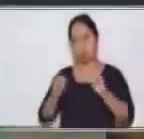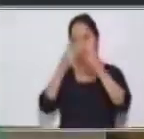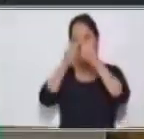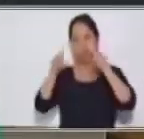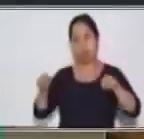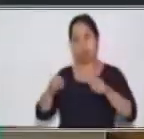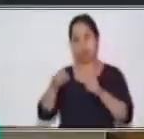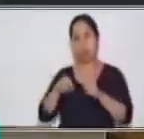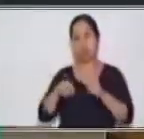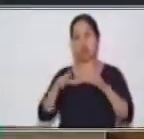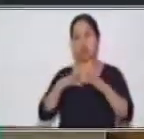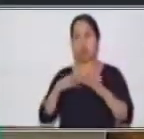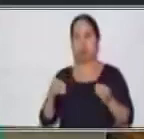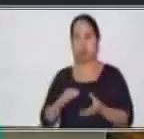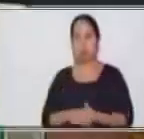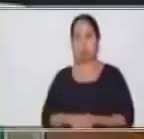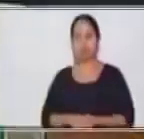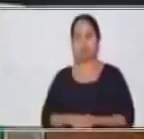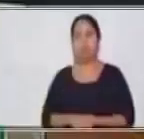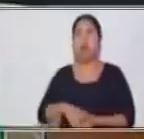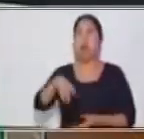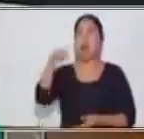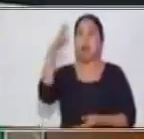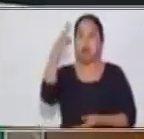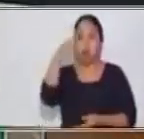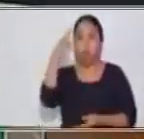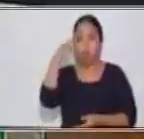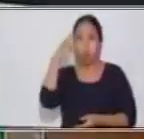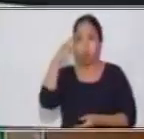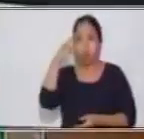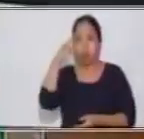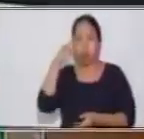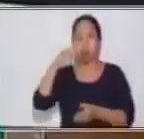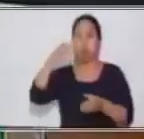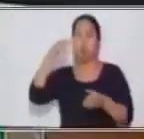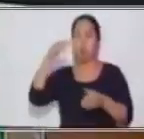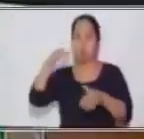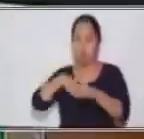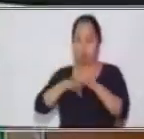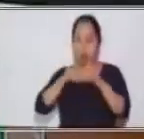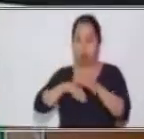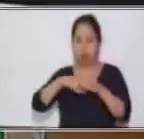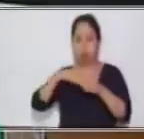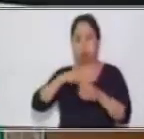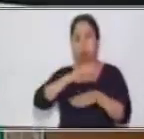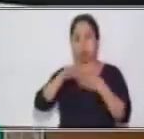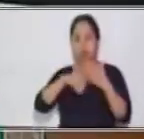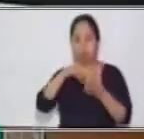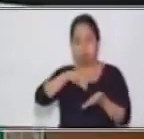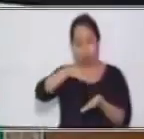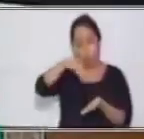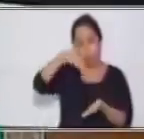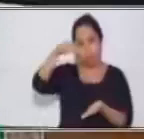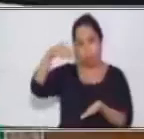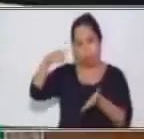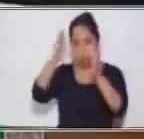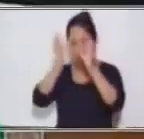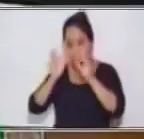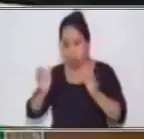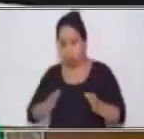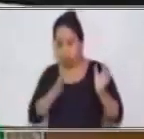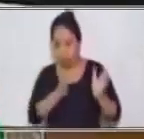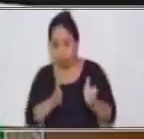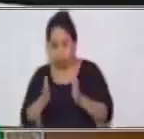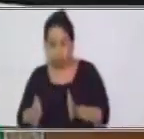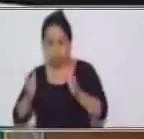Ten presente de guardar todo tu material en una forma ordenada y que lo puedas